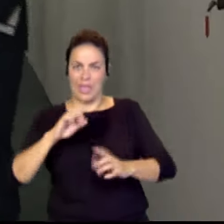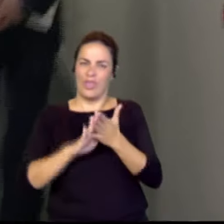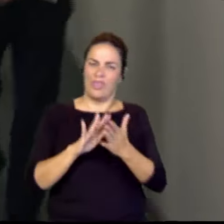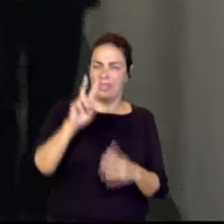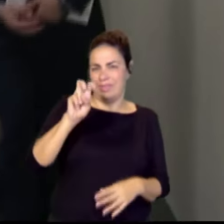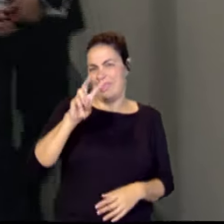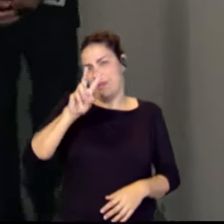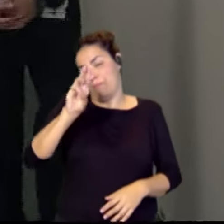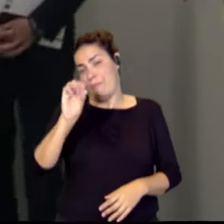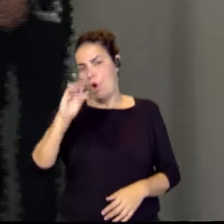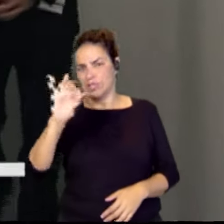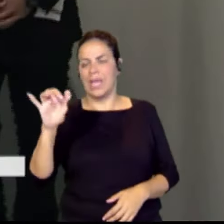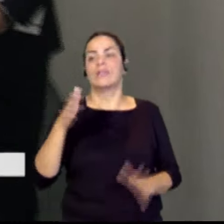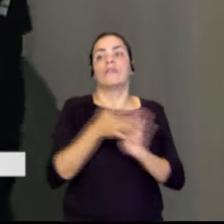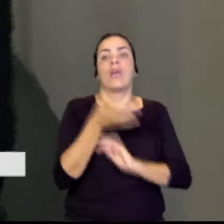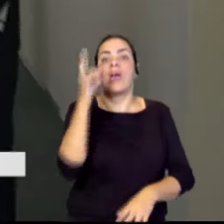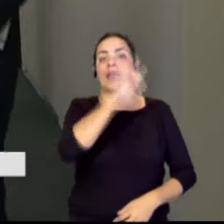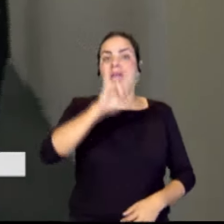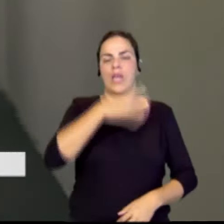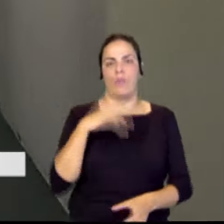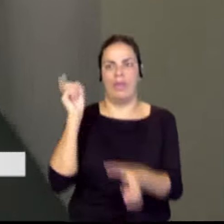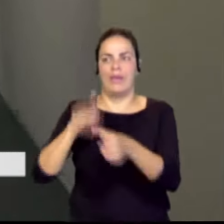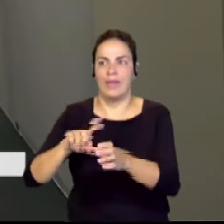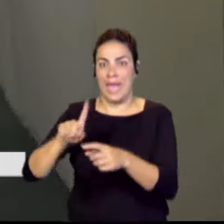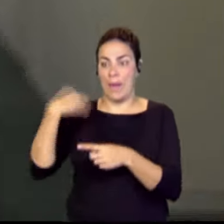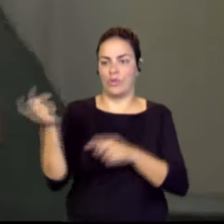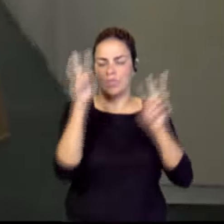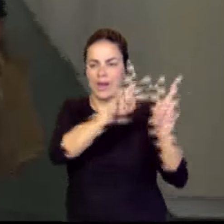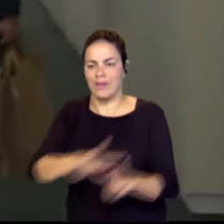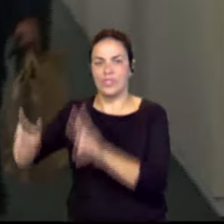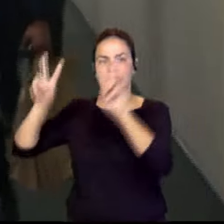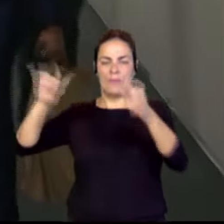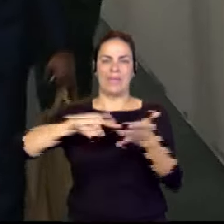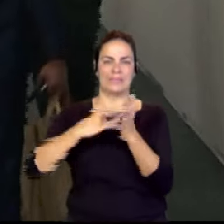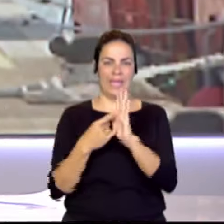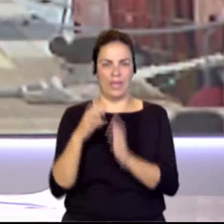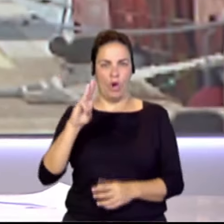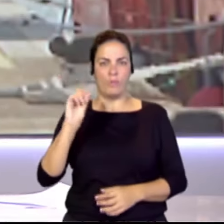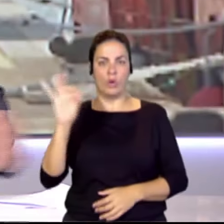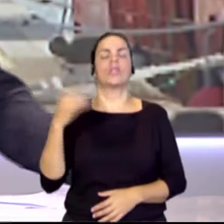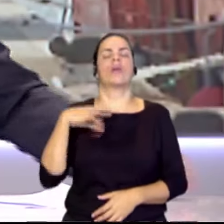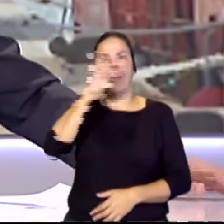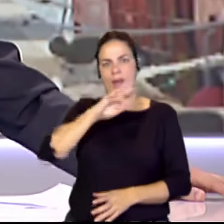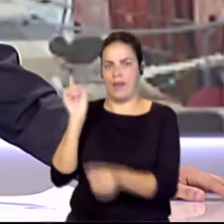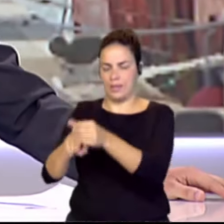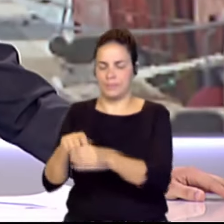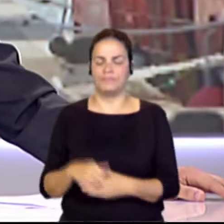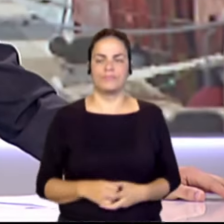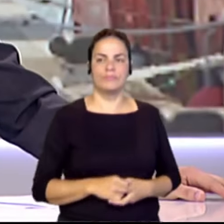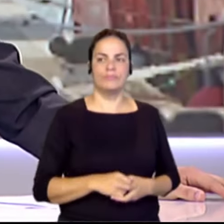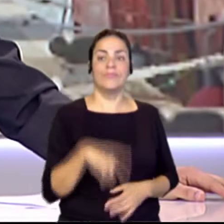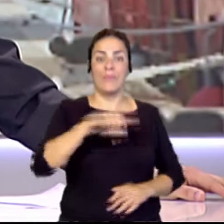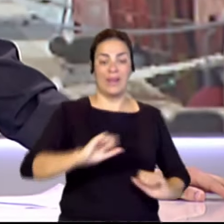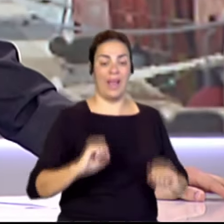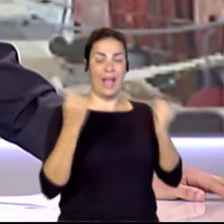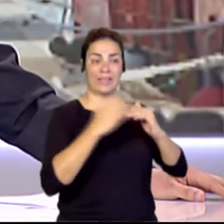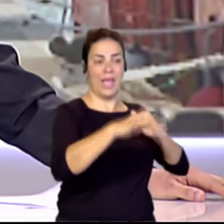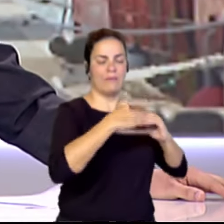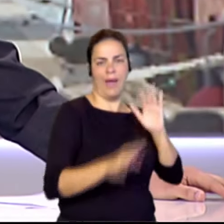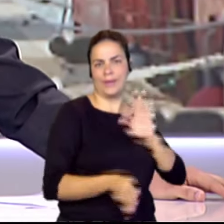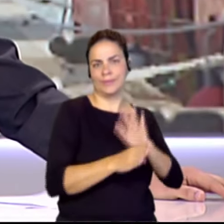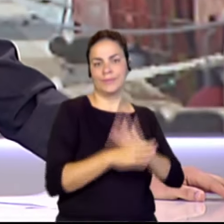oportunidad de participar en la próxima revisión de los aspectos técnicos del posi y continúan los rescates en altamar esta